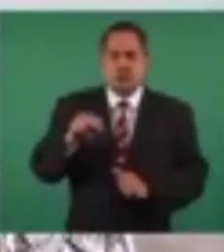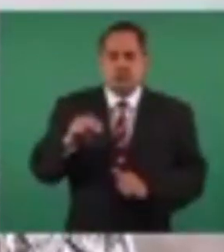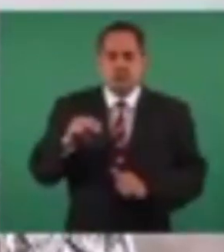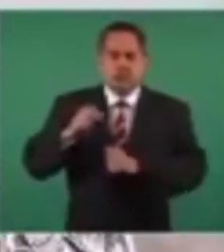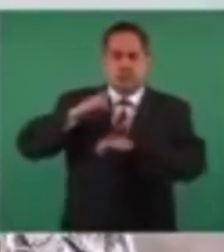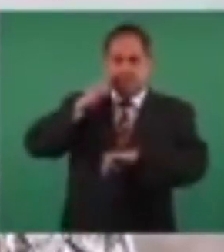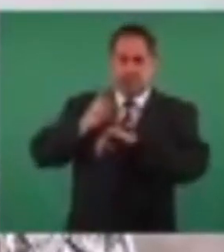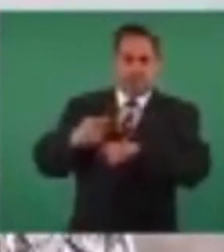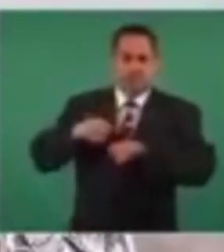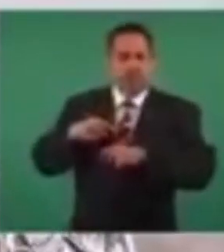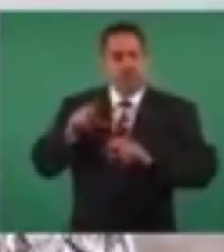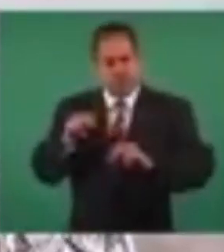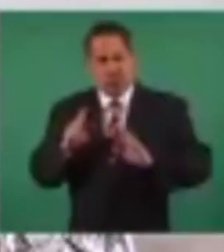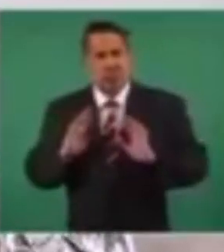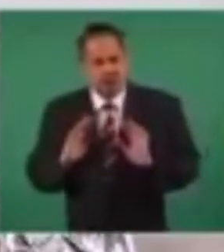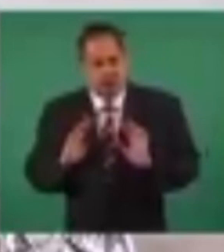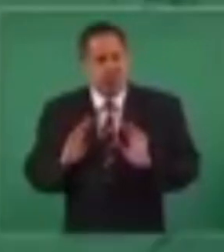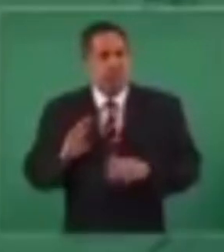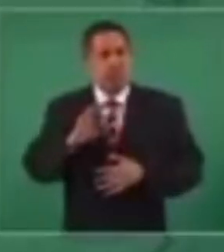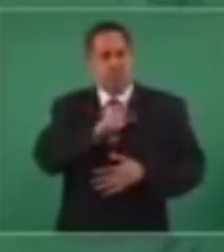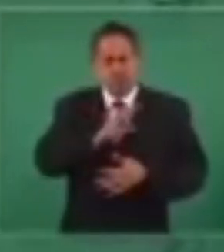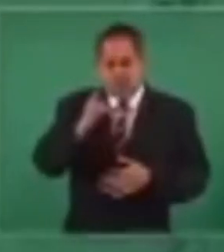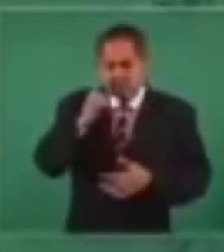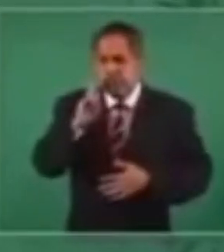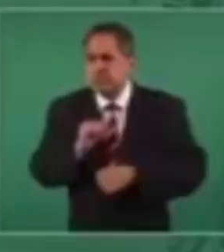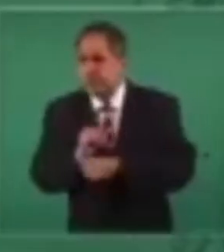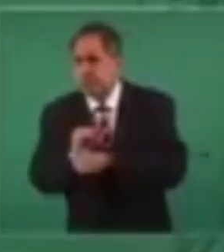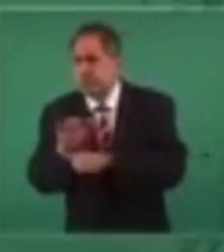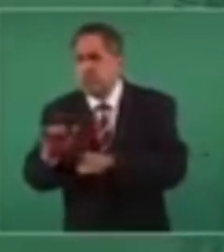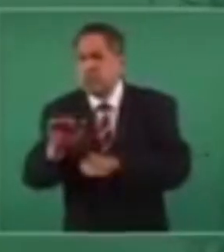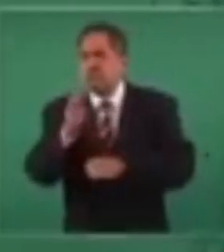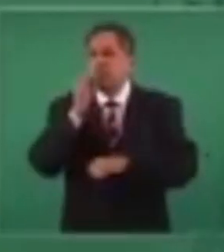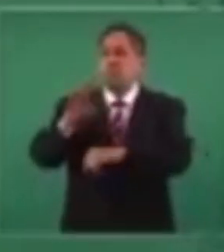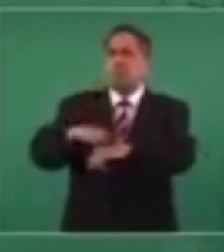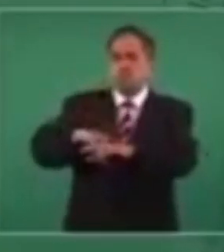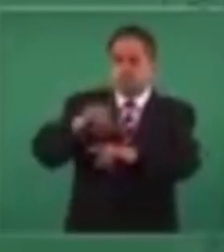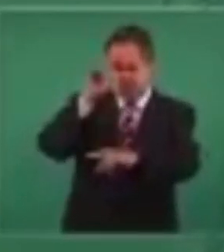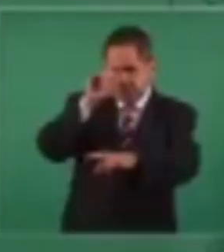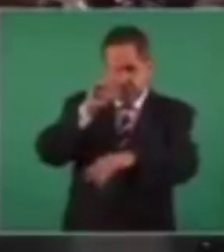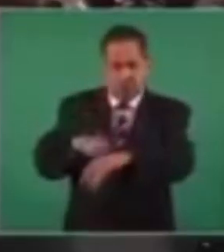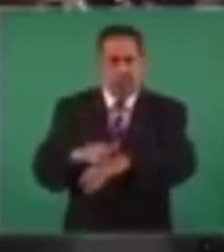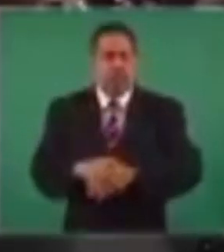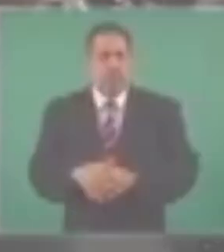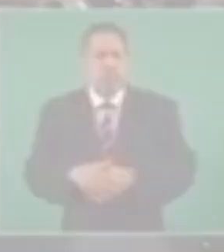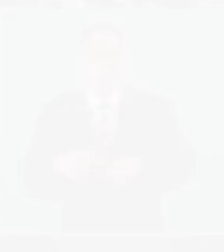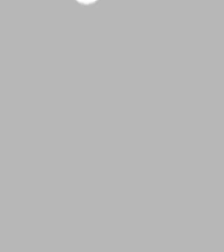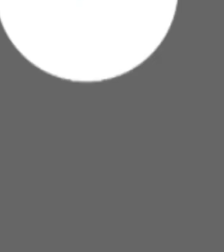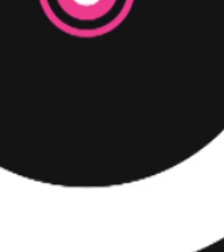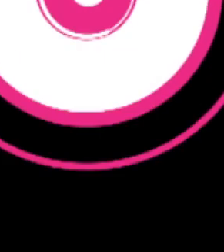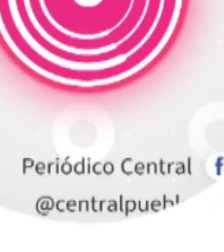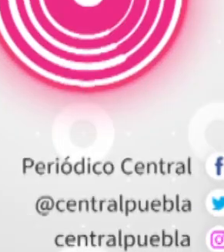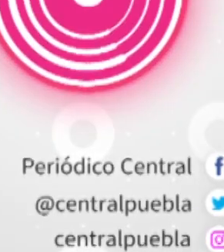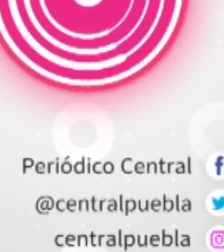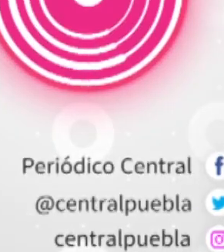autoridad competente, pero sí podemos hacer una recomendación. Sí, lo sé, es lo que...